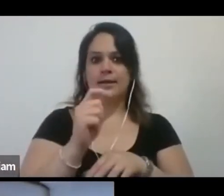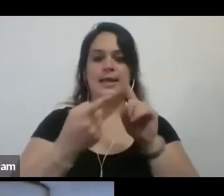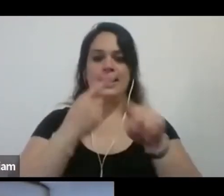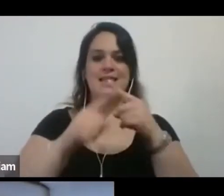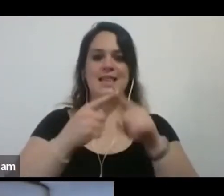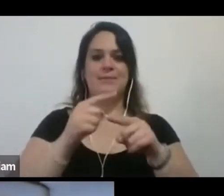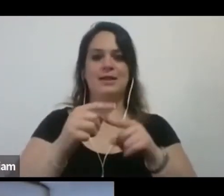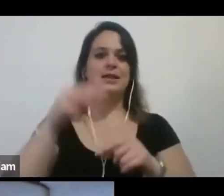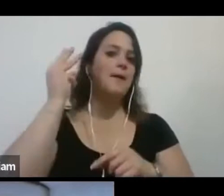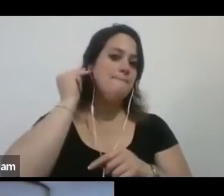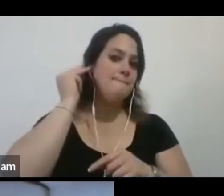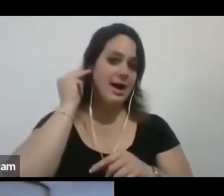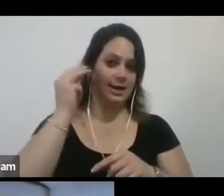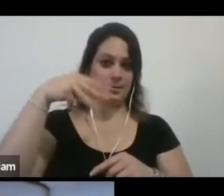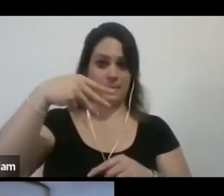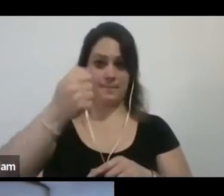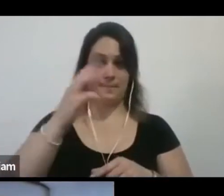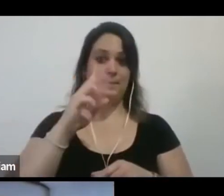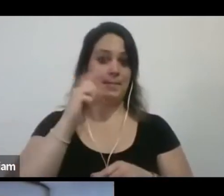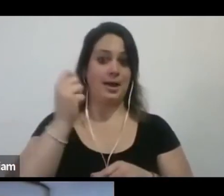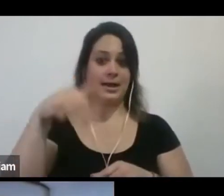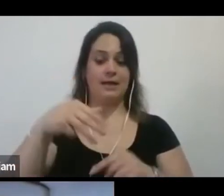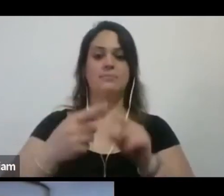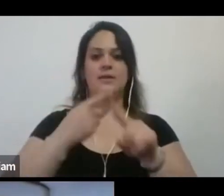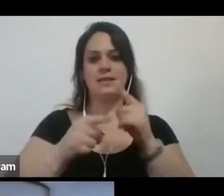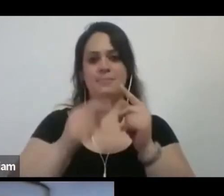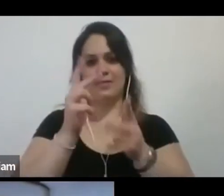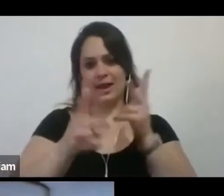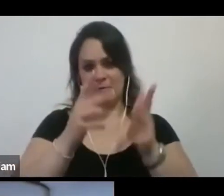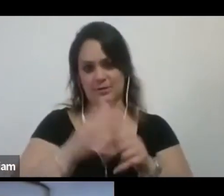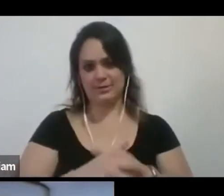es la intérprete en lengua de señas.